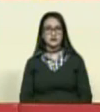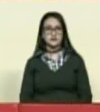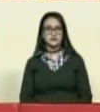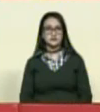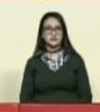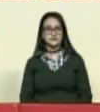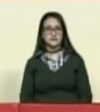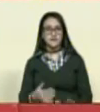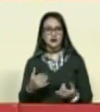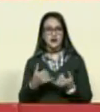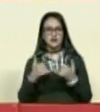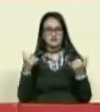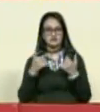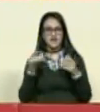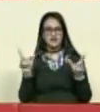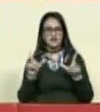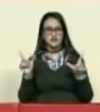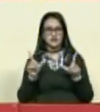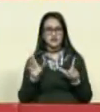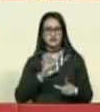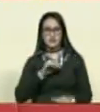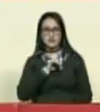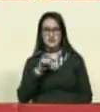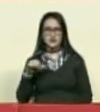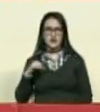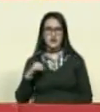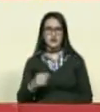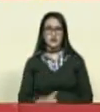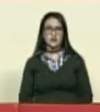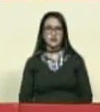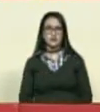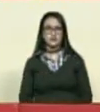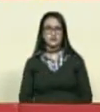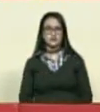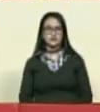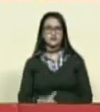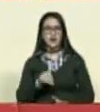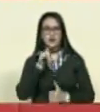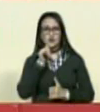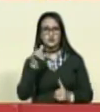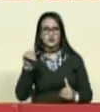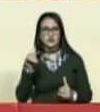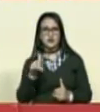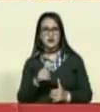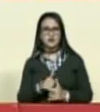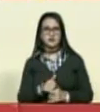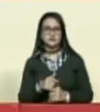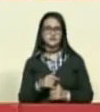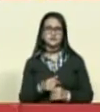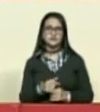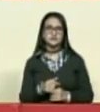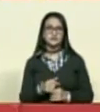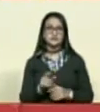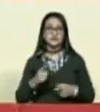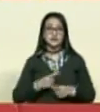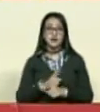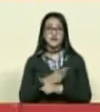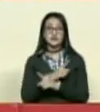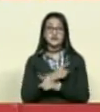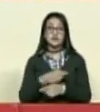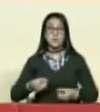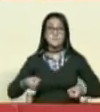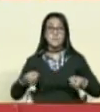la cablera, perdón. Estuve viendo, ya estaban anunciando y que decía un titular, nerviosismo en el